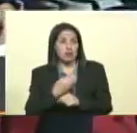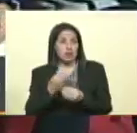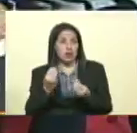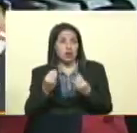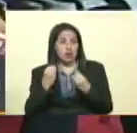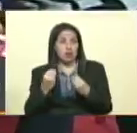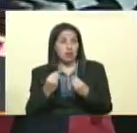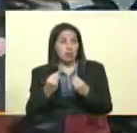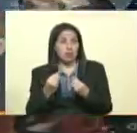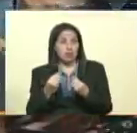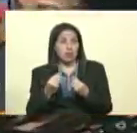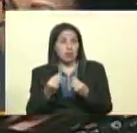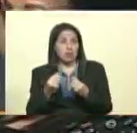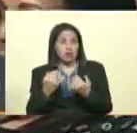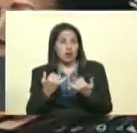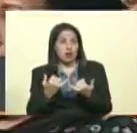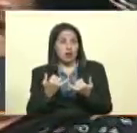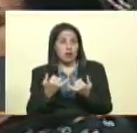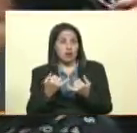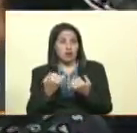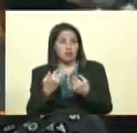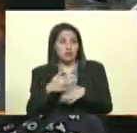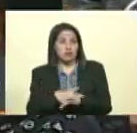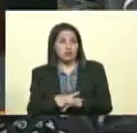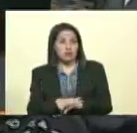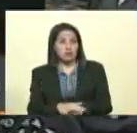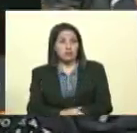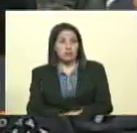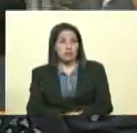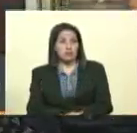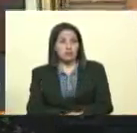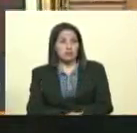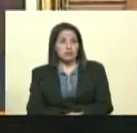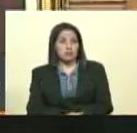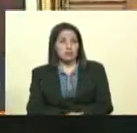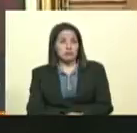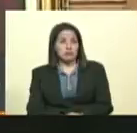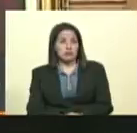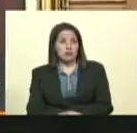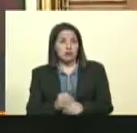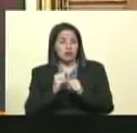olvidados, aquí están incluidos. Ríen en el chisme, pues,